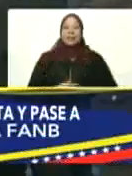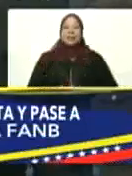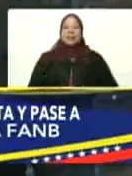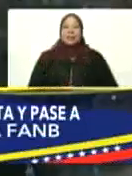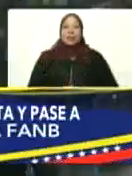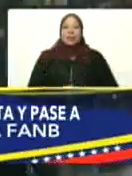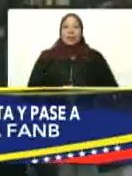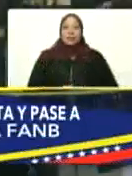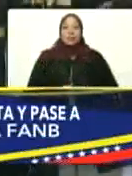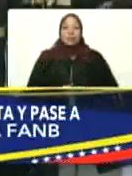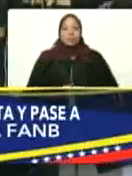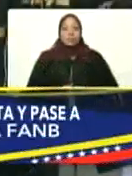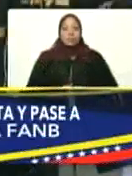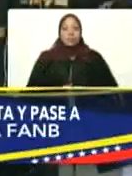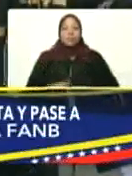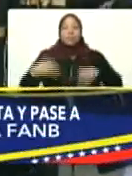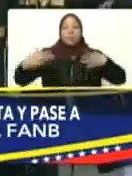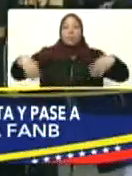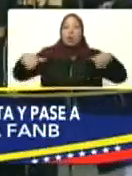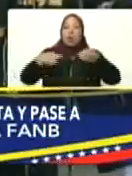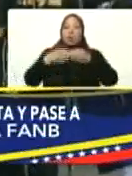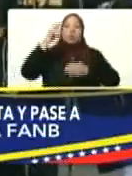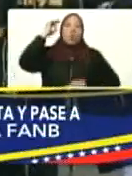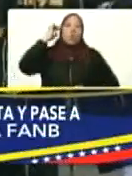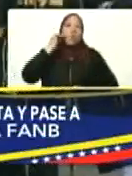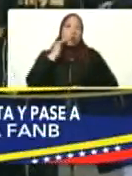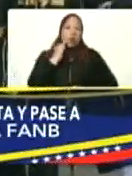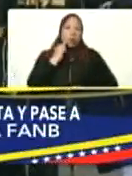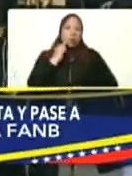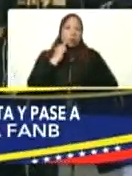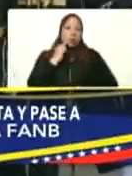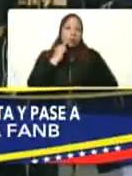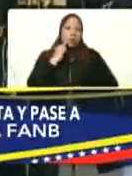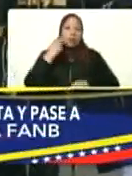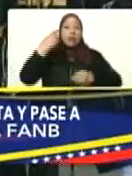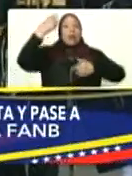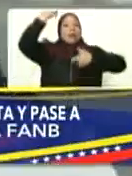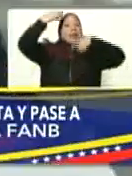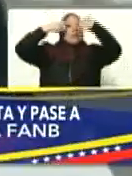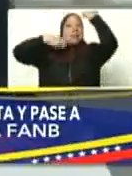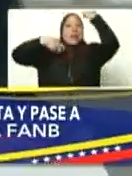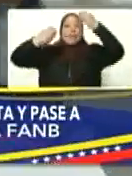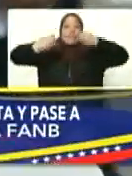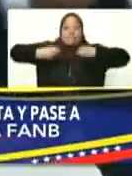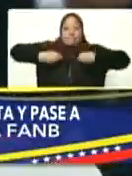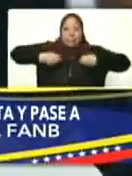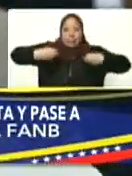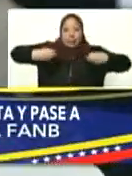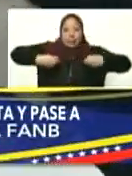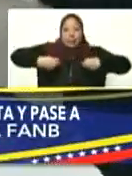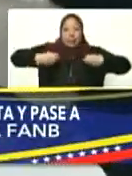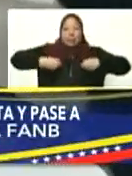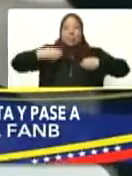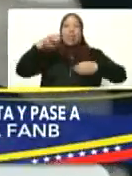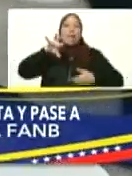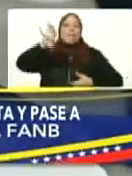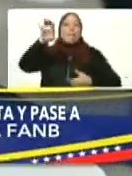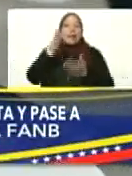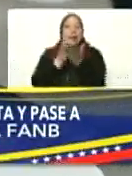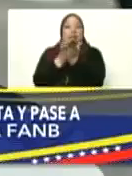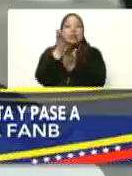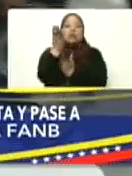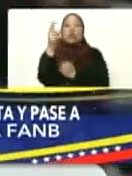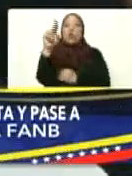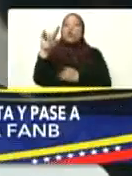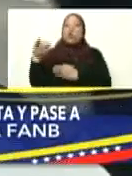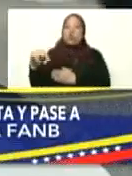Por el componente Armada Bolivariana. ¡Chávez vive! La patria sigue. ¡Leales siempre!